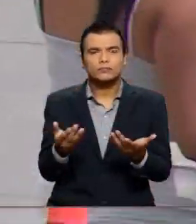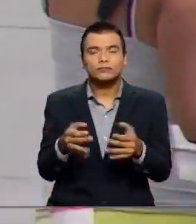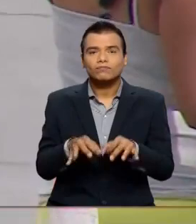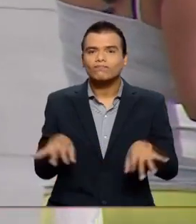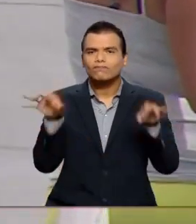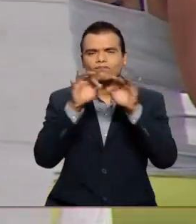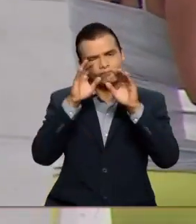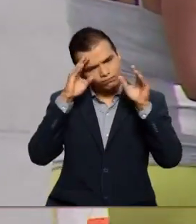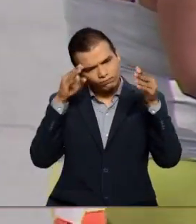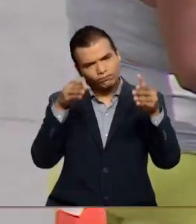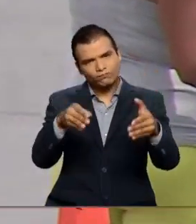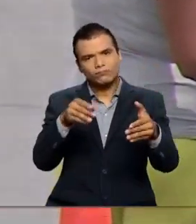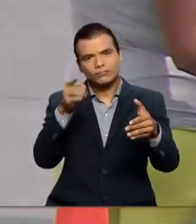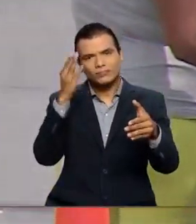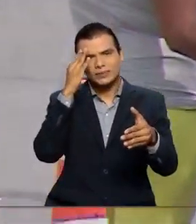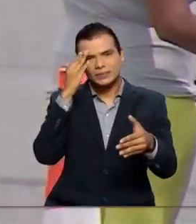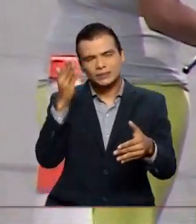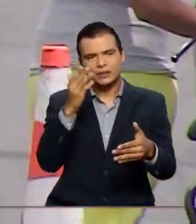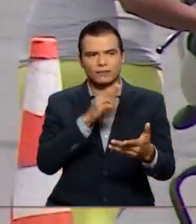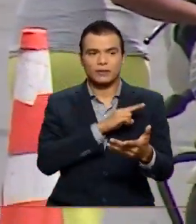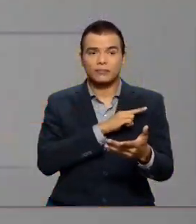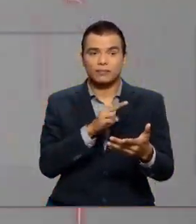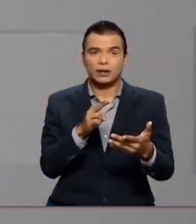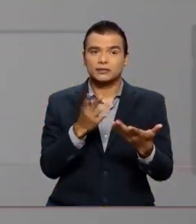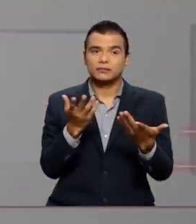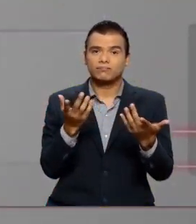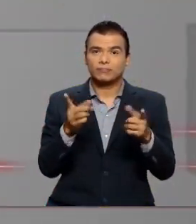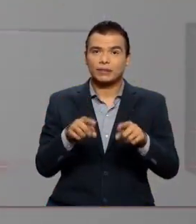este departamento afectado por la criminalidad.